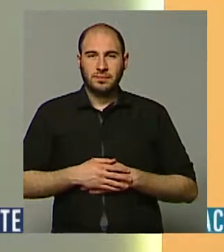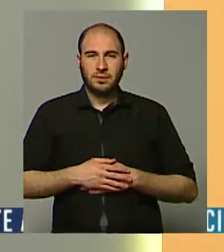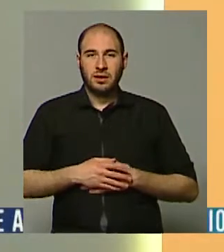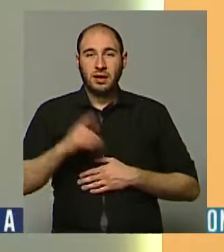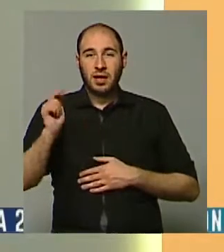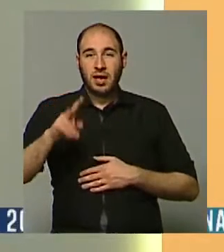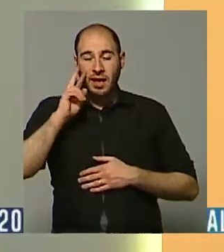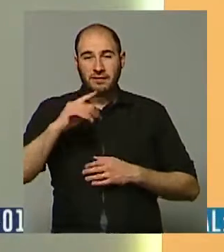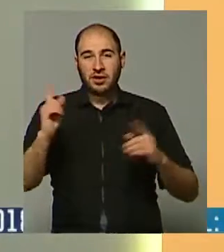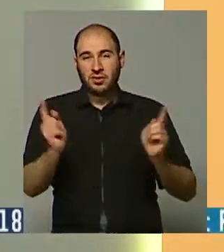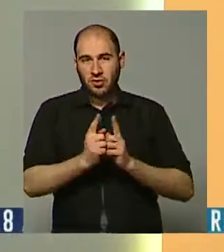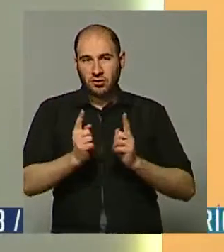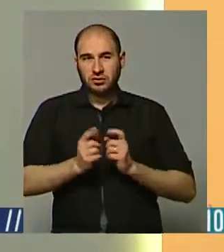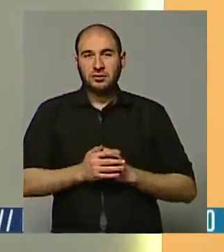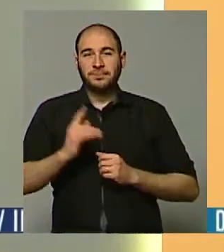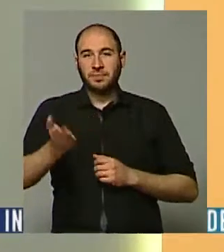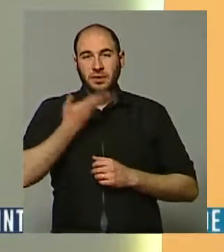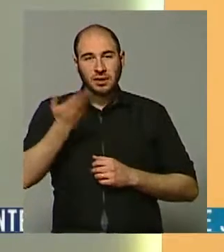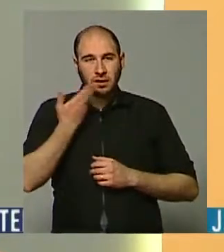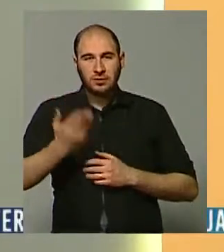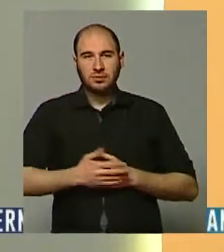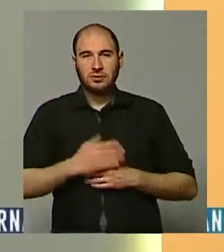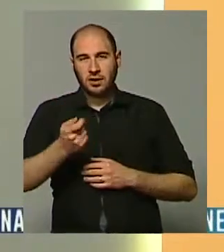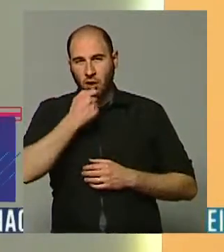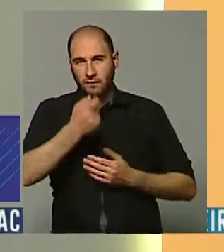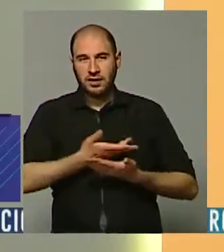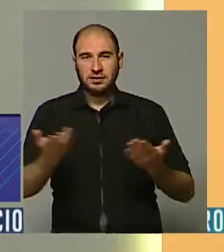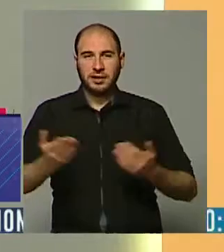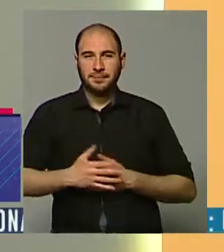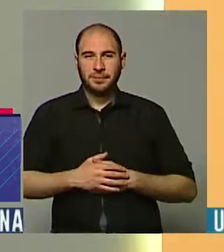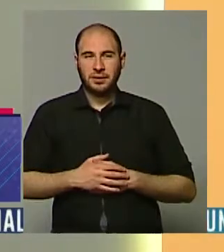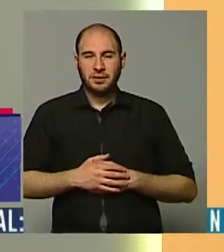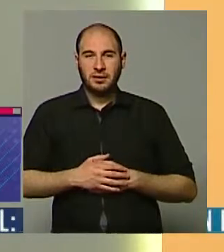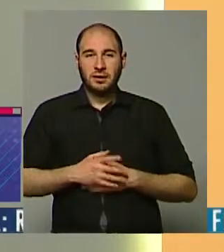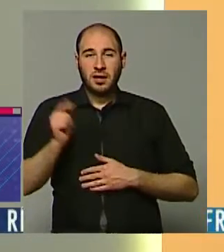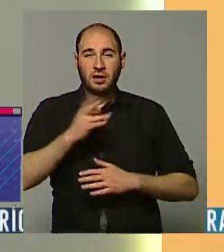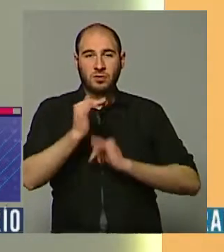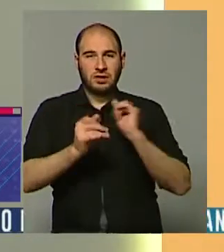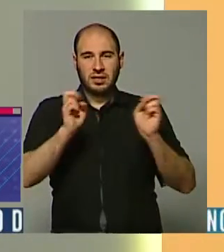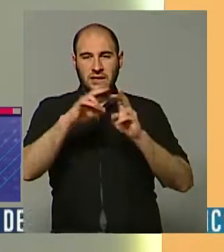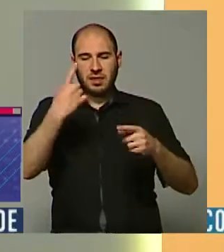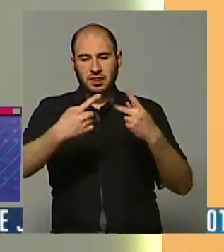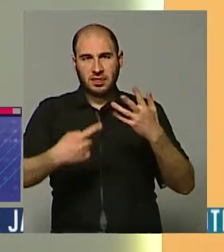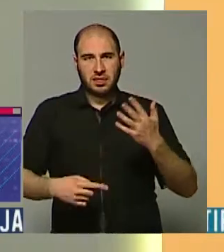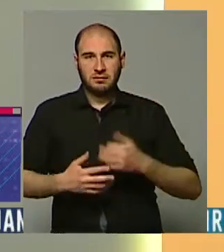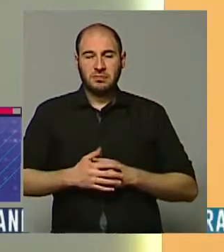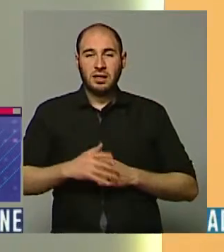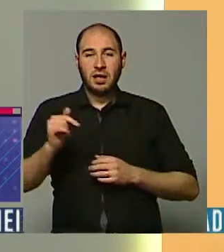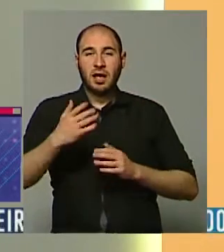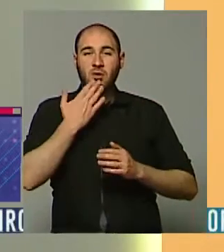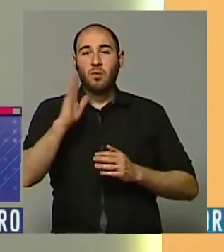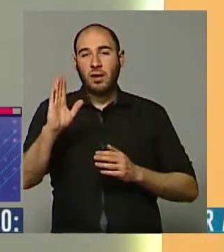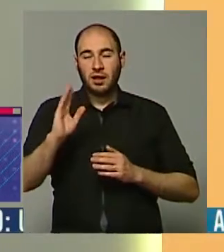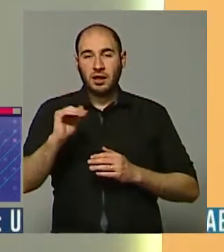Bueno, y veíamos parte de este discurso, de esta conferencia de prensa, José. Hay que decir que habló de distintos temas, habló del cumplimiento